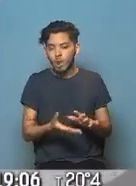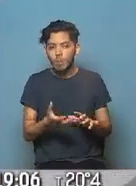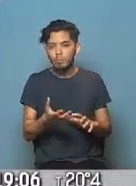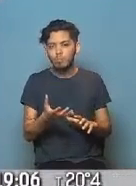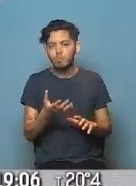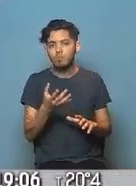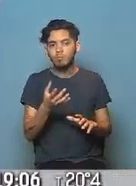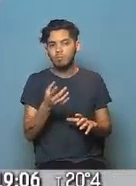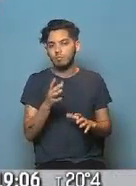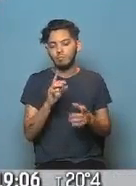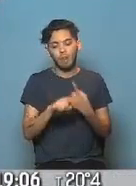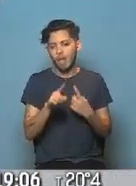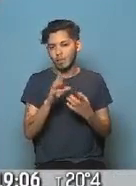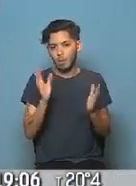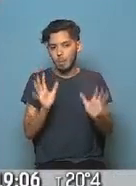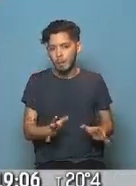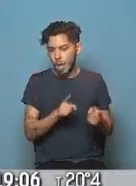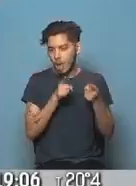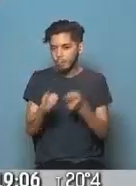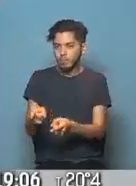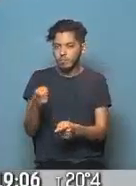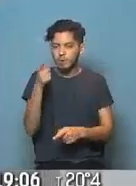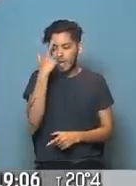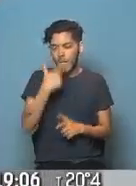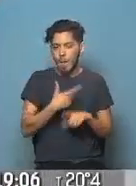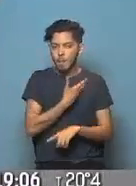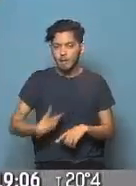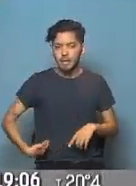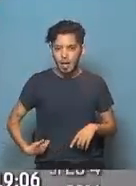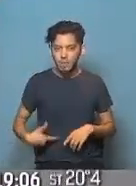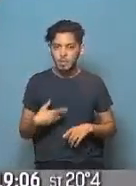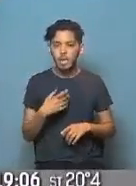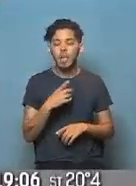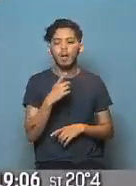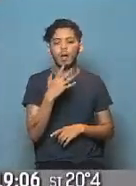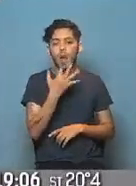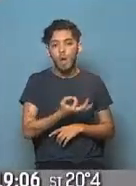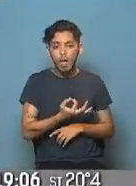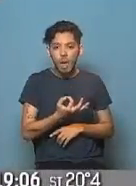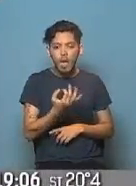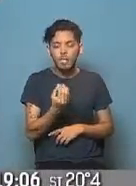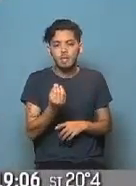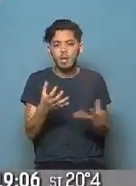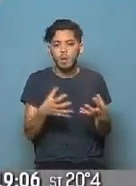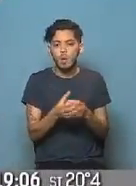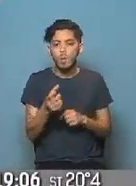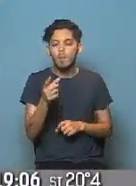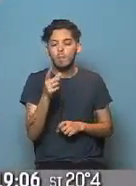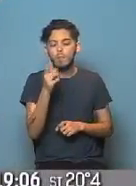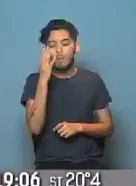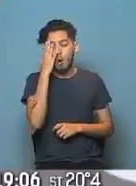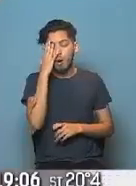está apuntada fundamentalmente sobre la figura de la expresidenta. La realidad es que los dirigentes políticos